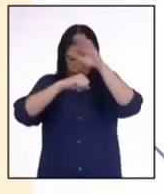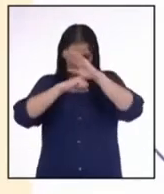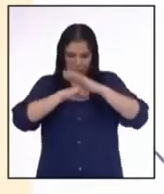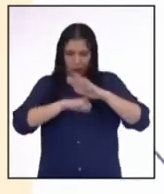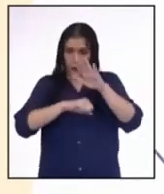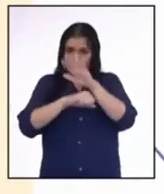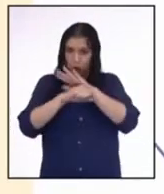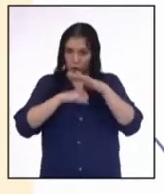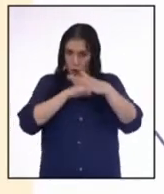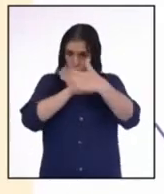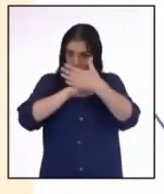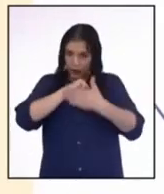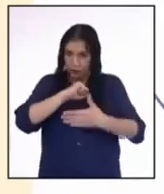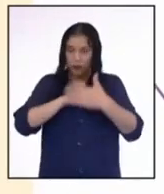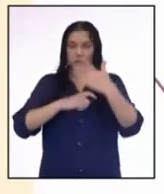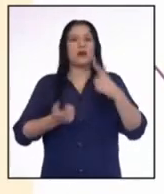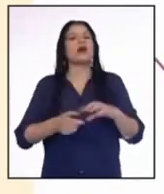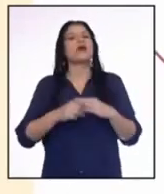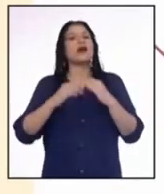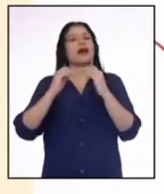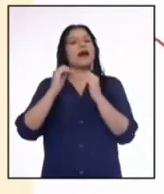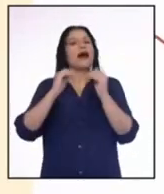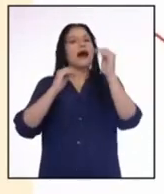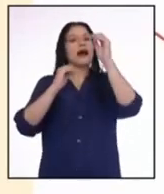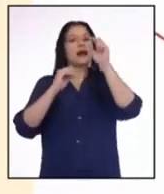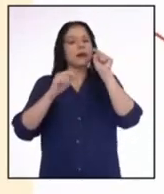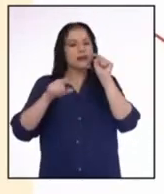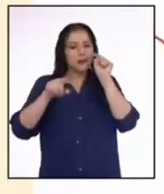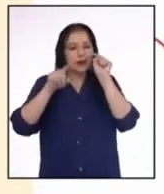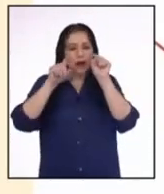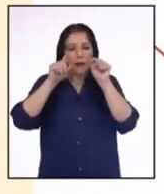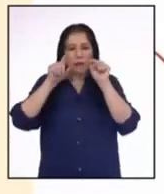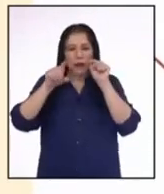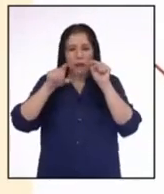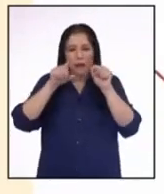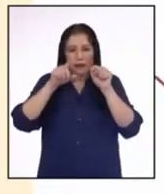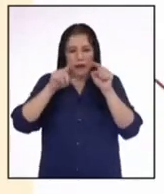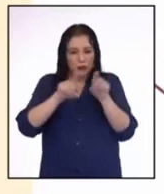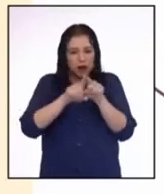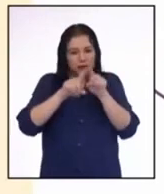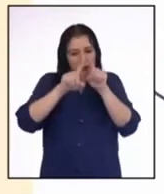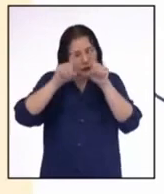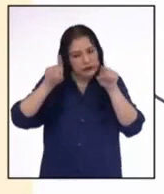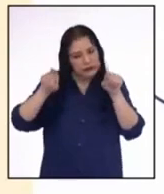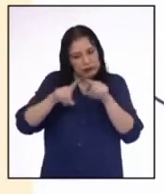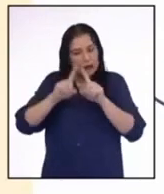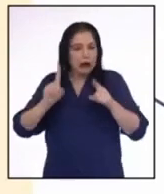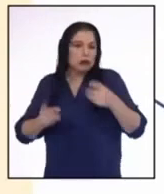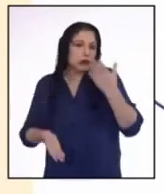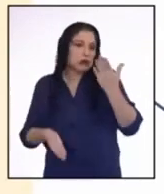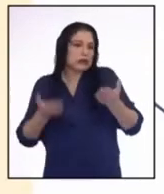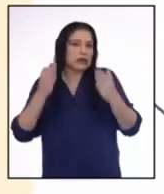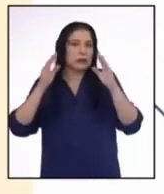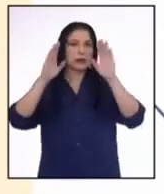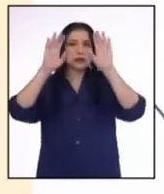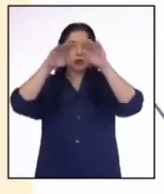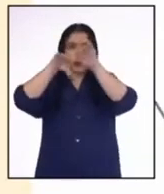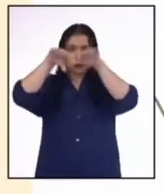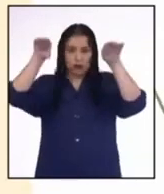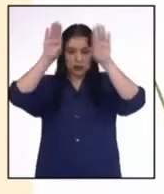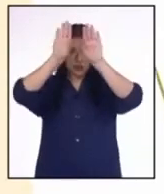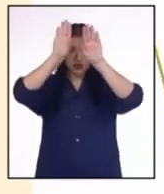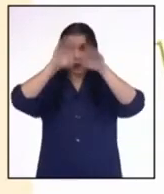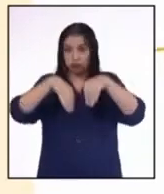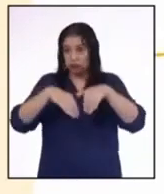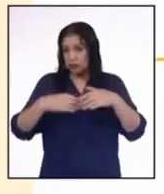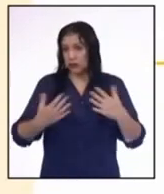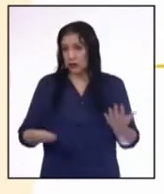Y luego que en la parte superior se ven agujeros que podrían ser pequeños triángulos que se han formado por la caída del techo.